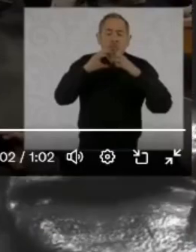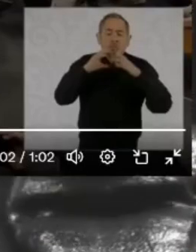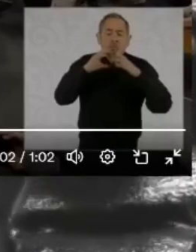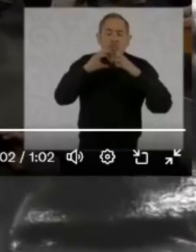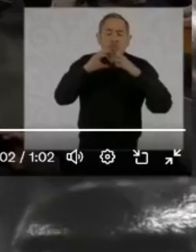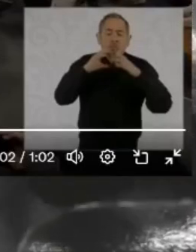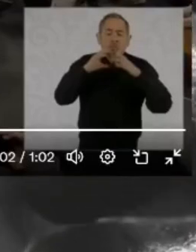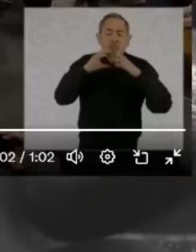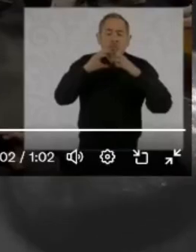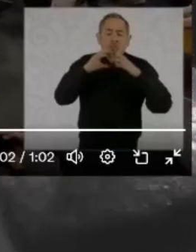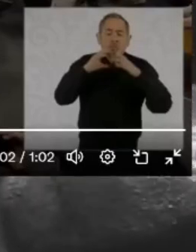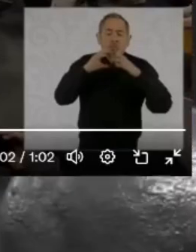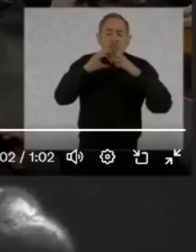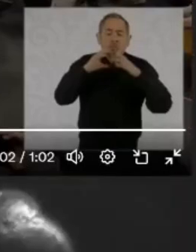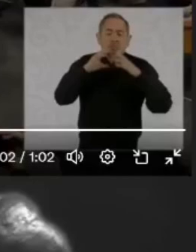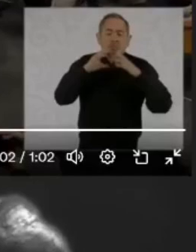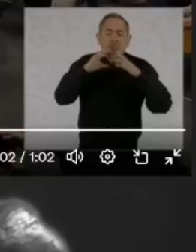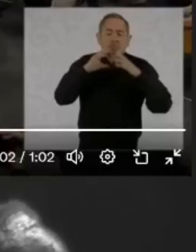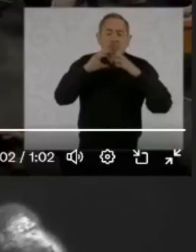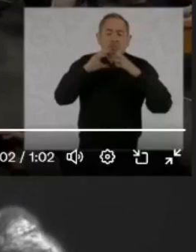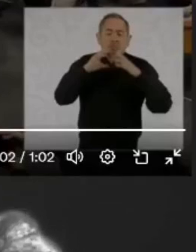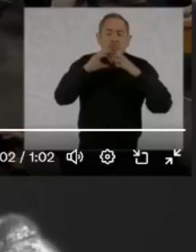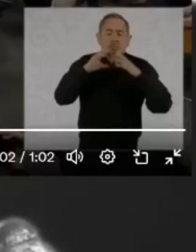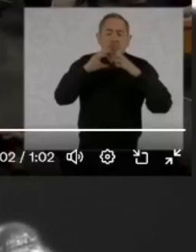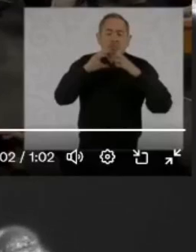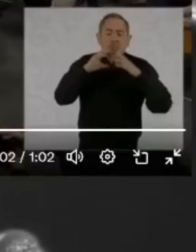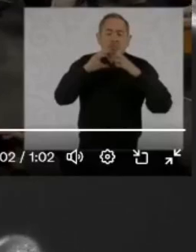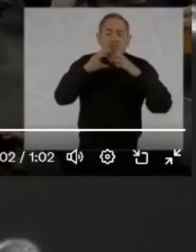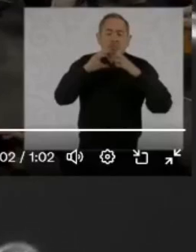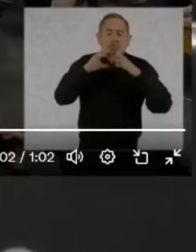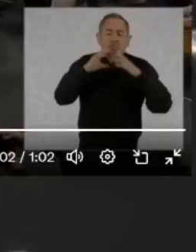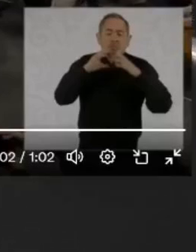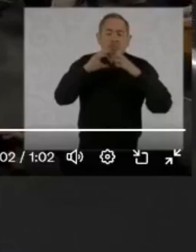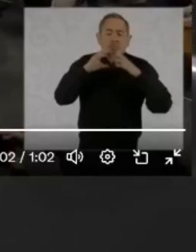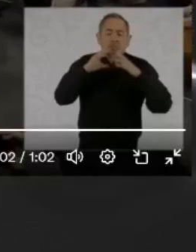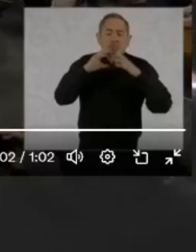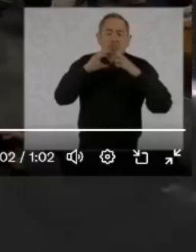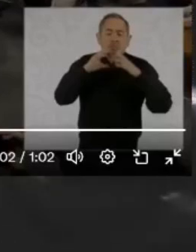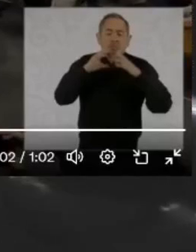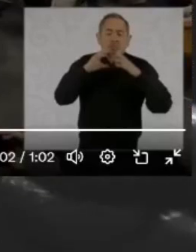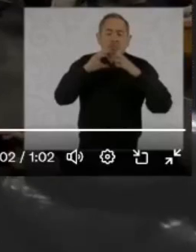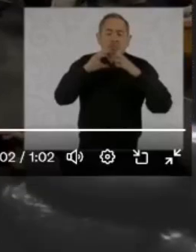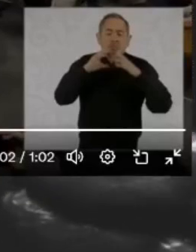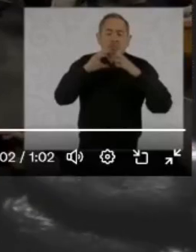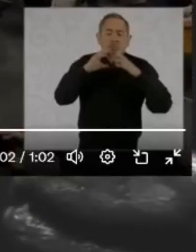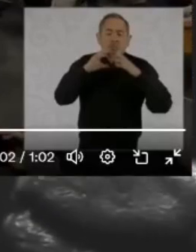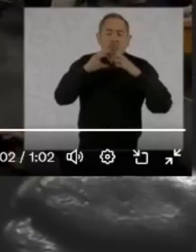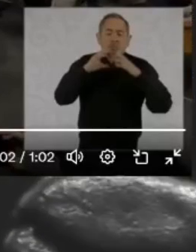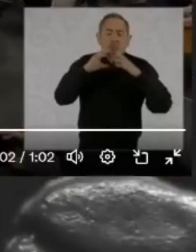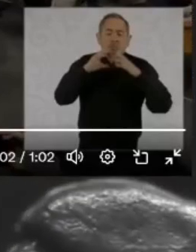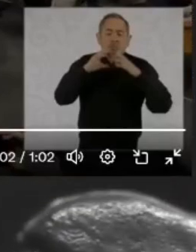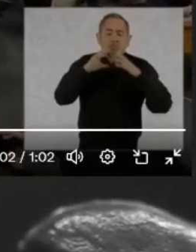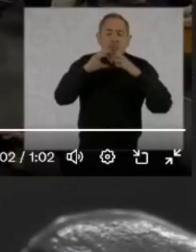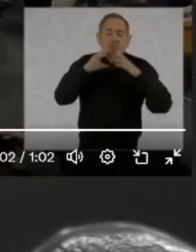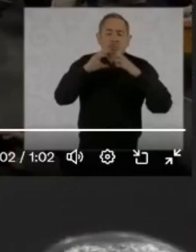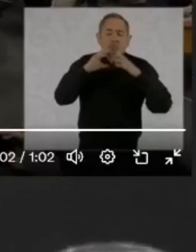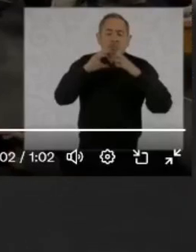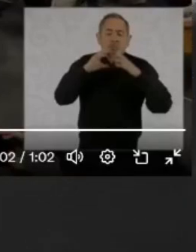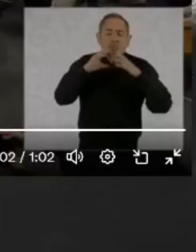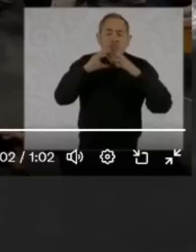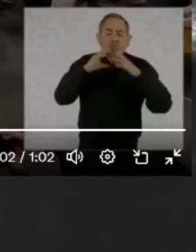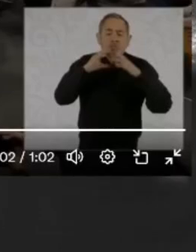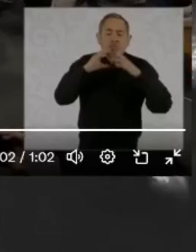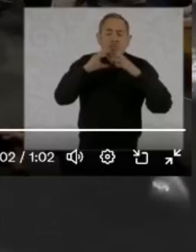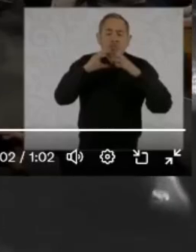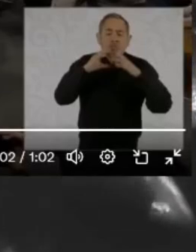Hasta le decían, ya no venga hasta acá, deme una cuenta, y le depositaban el salario. Y la metieron